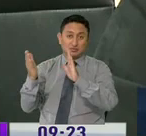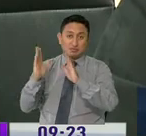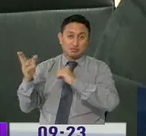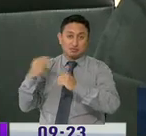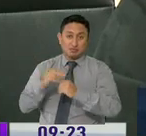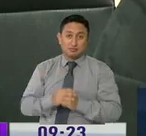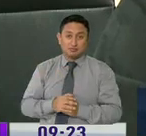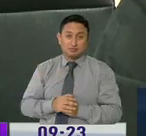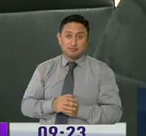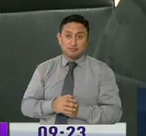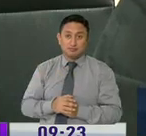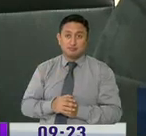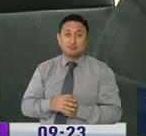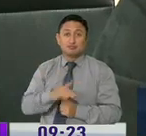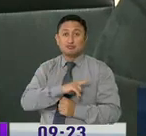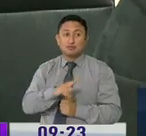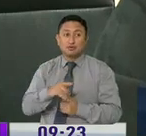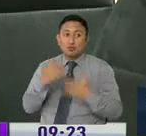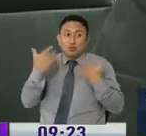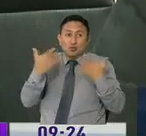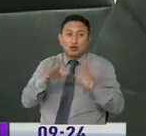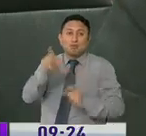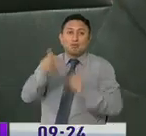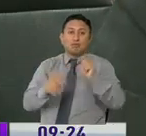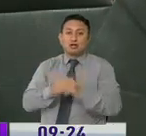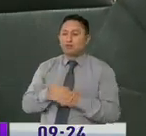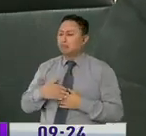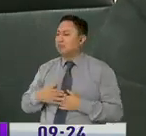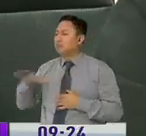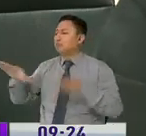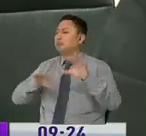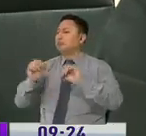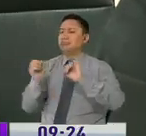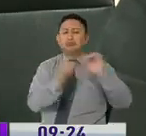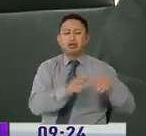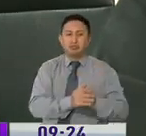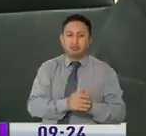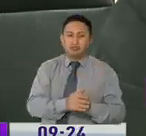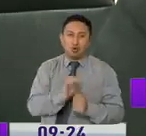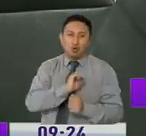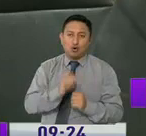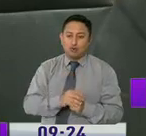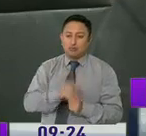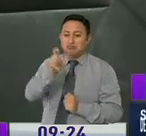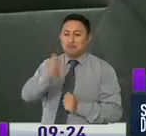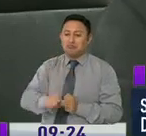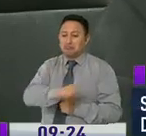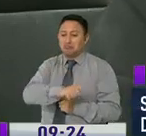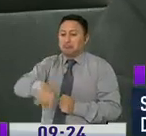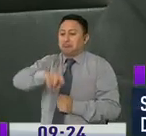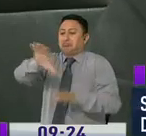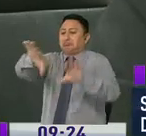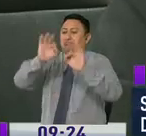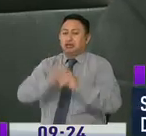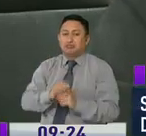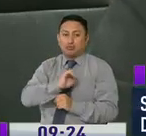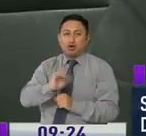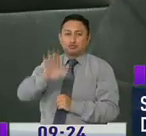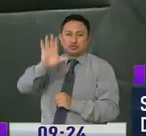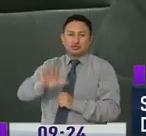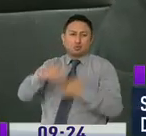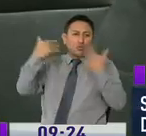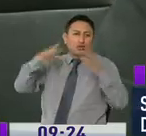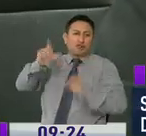Ciudadana no designó a 5 aventureros. No designó a 5 piratas, no designó a 5